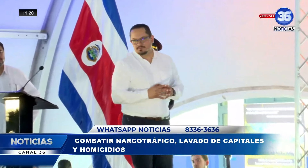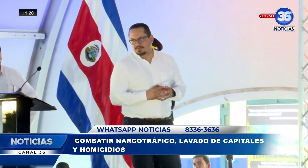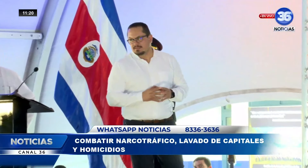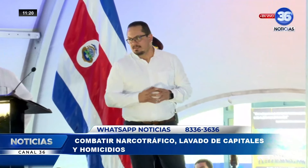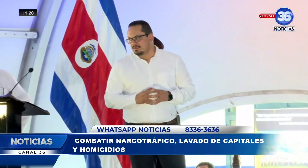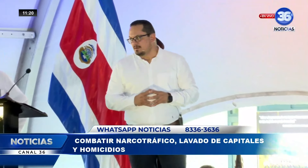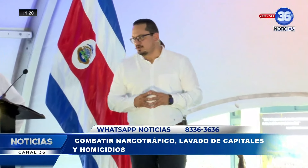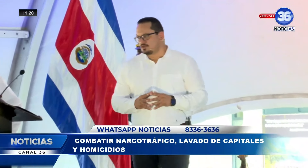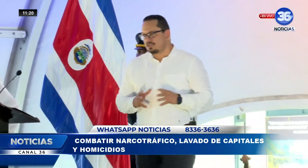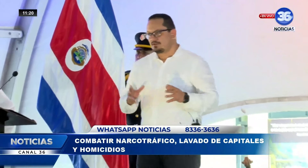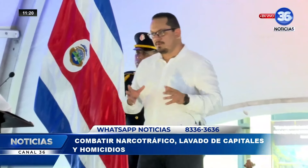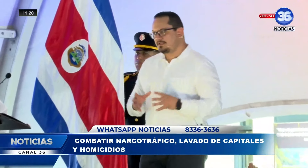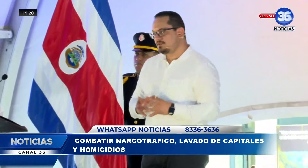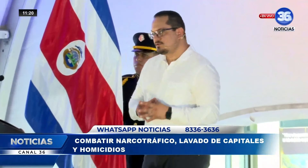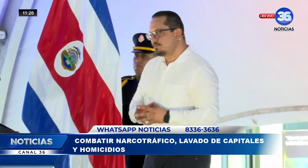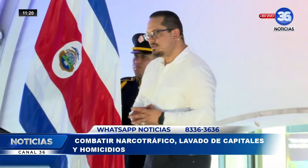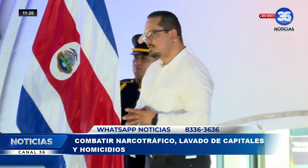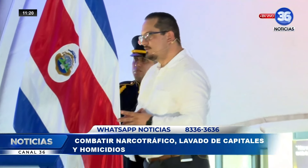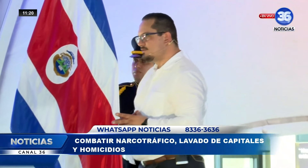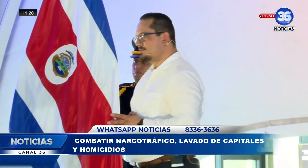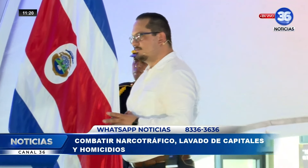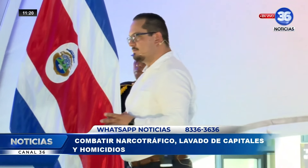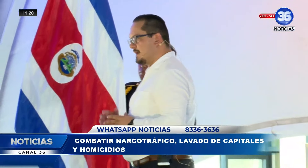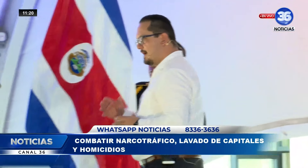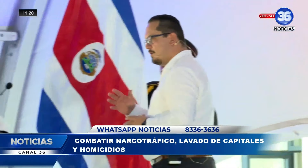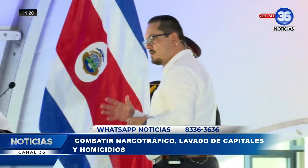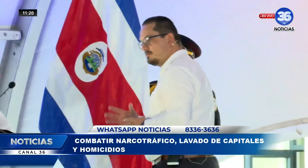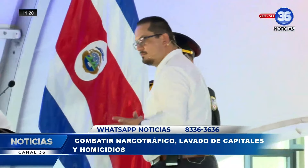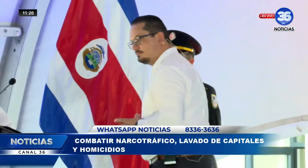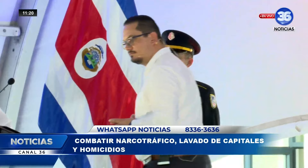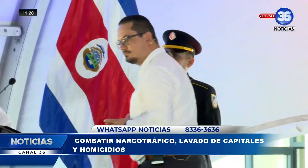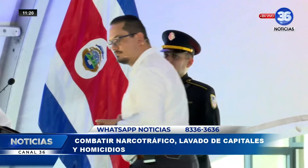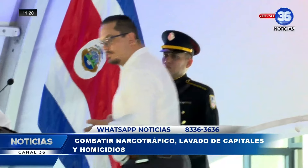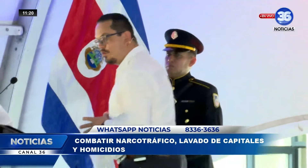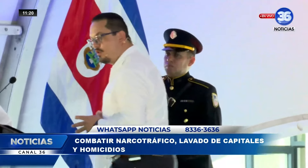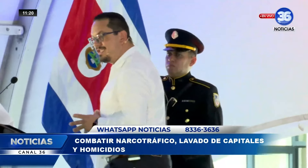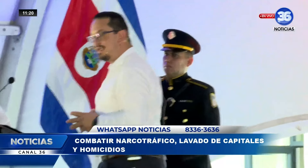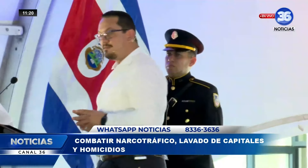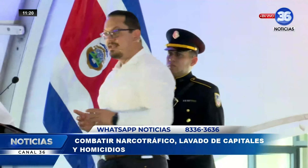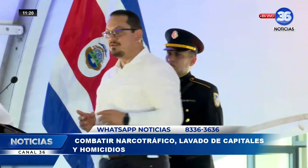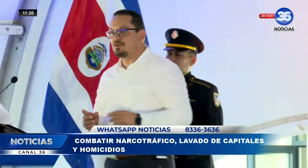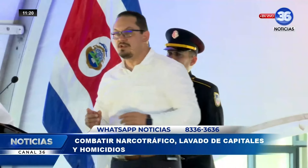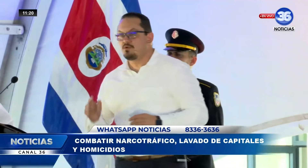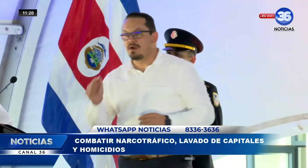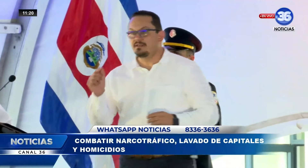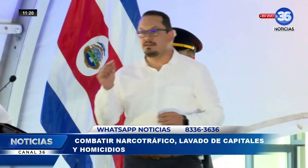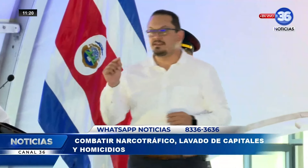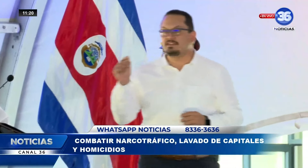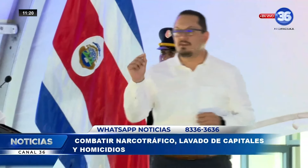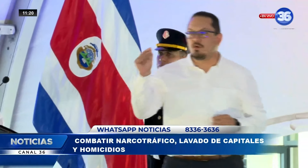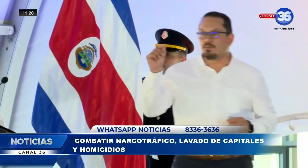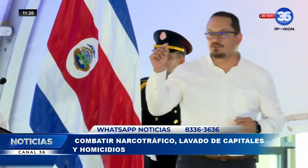Tenemos 822 homicidios a hoy, un incremento del